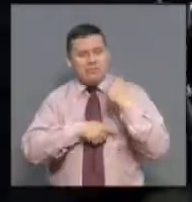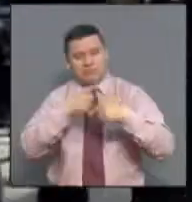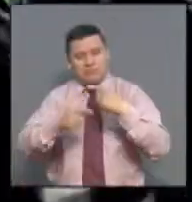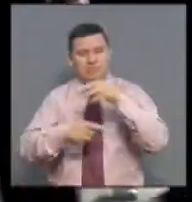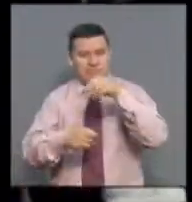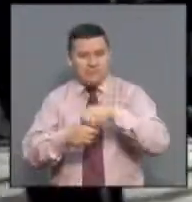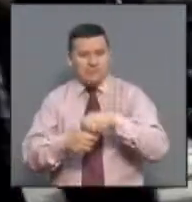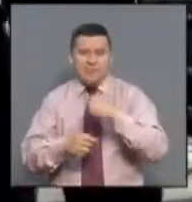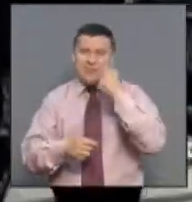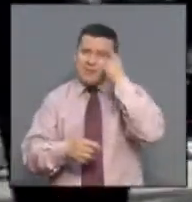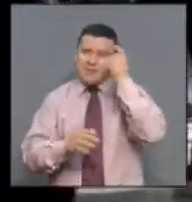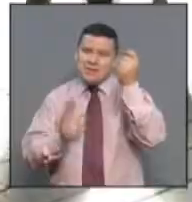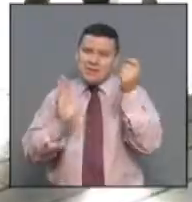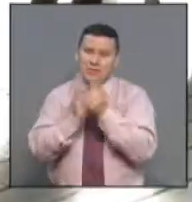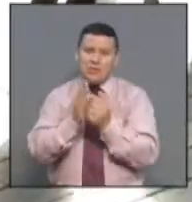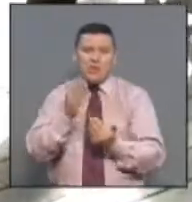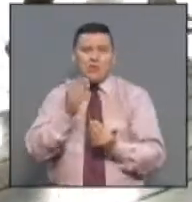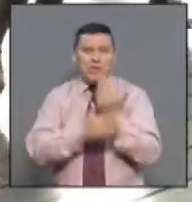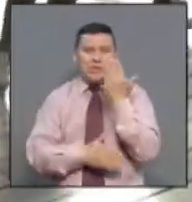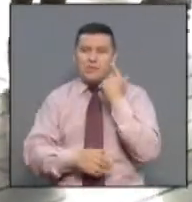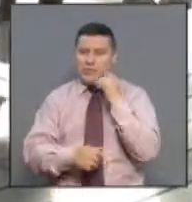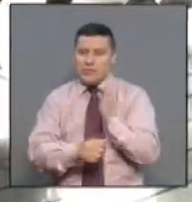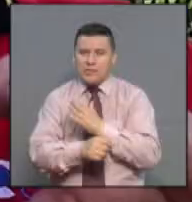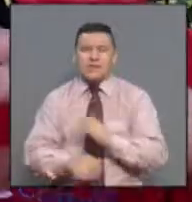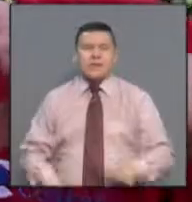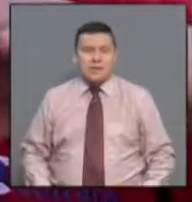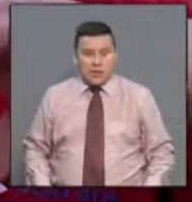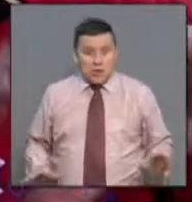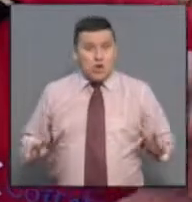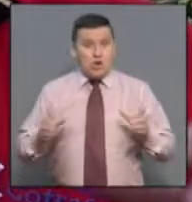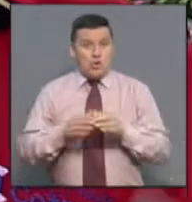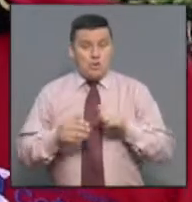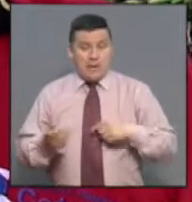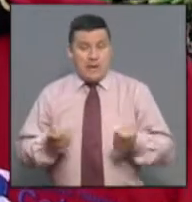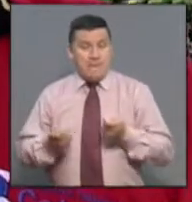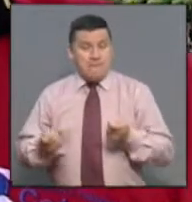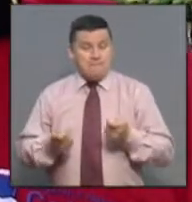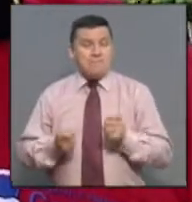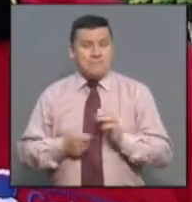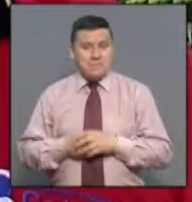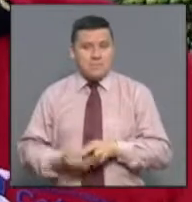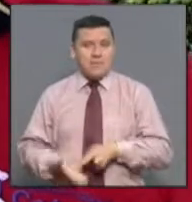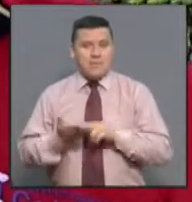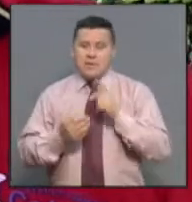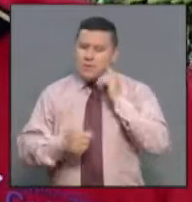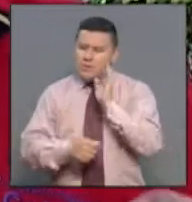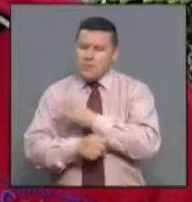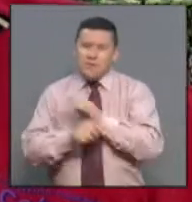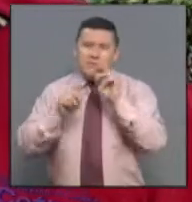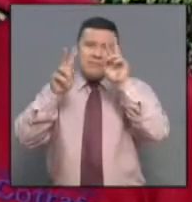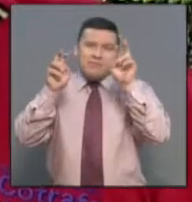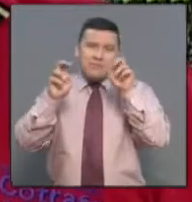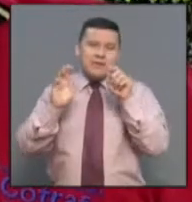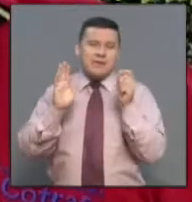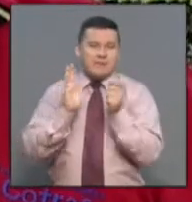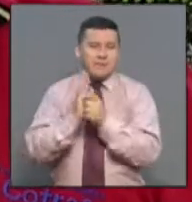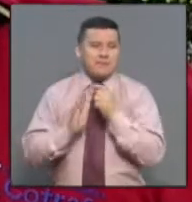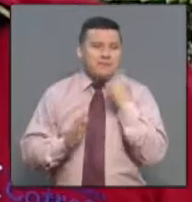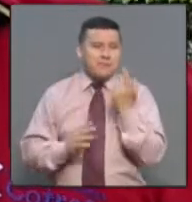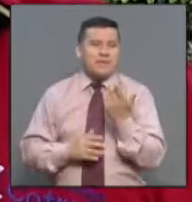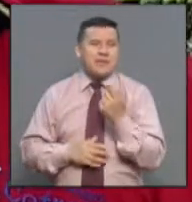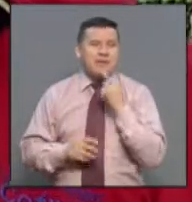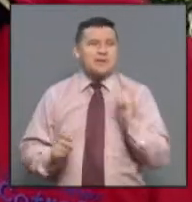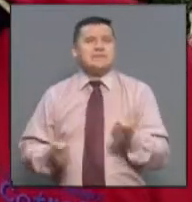generaciones sin dejar de lado los nuevos ritmos. Los grupos que manejamos un poquitico de rescate del folclore, entre comillas, digo entre